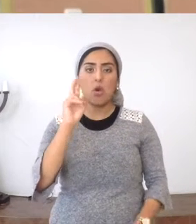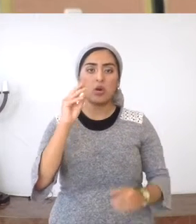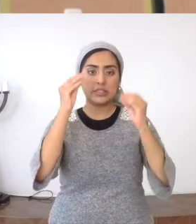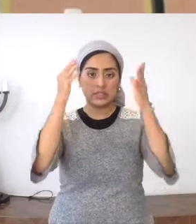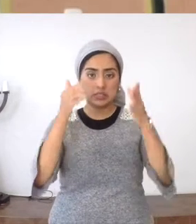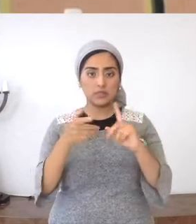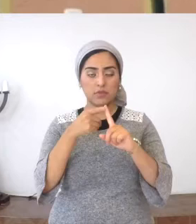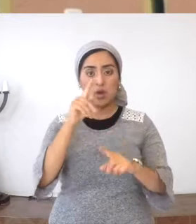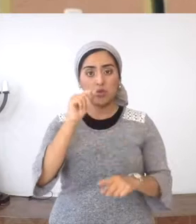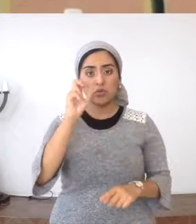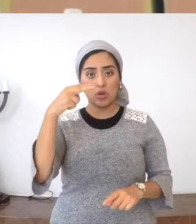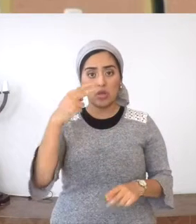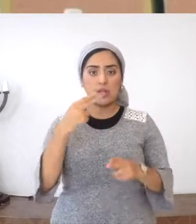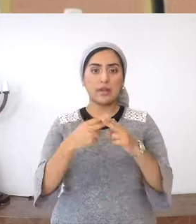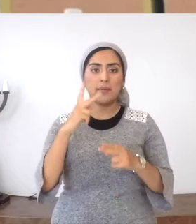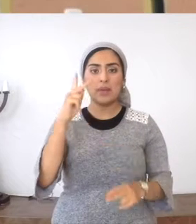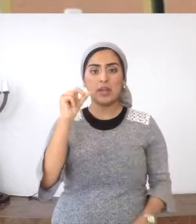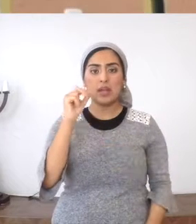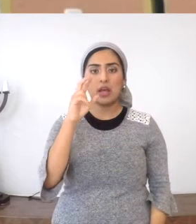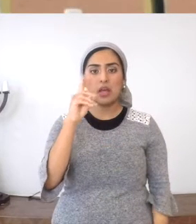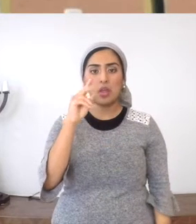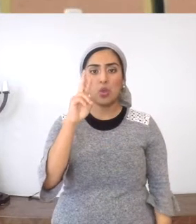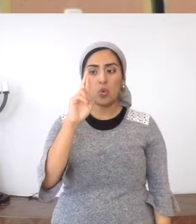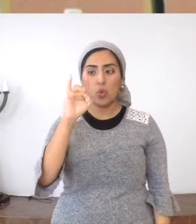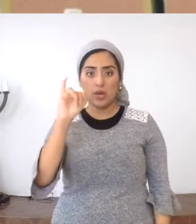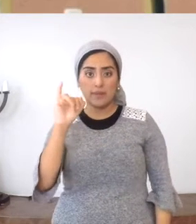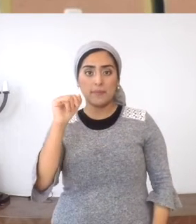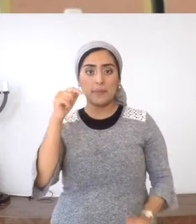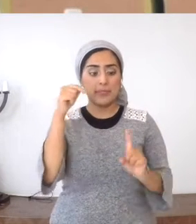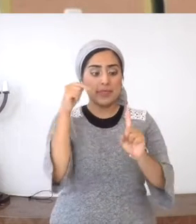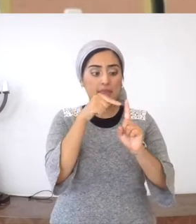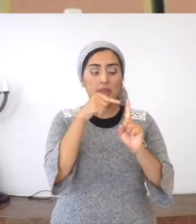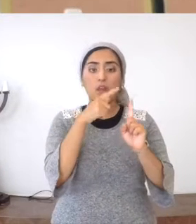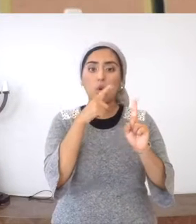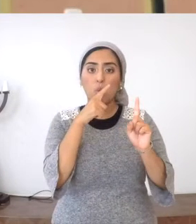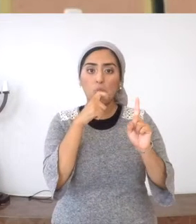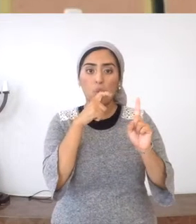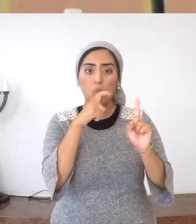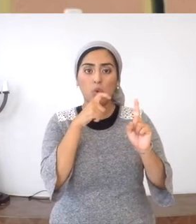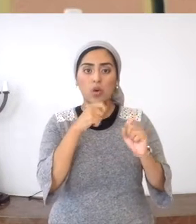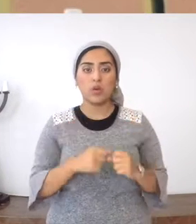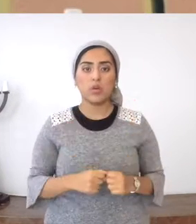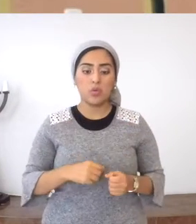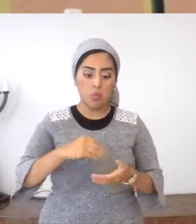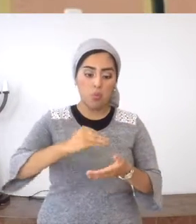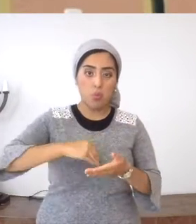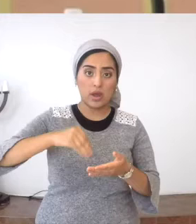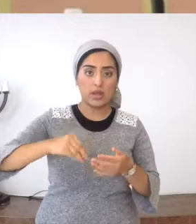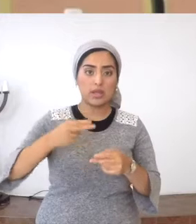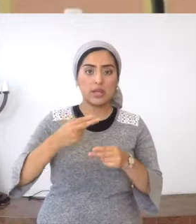Lo voy a decir More De la Torá Kaduri Él fue el que